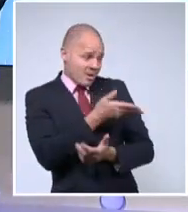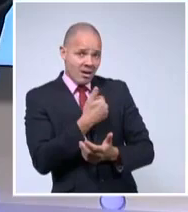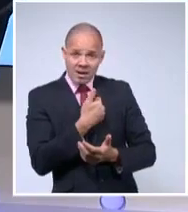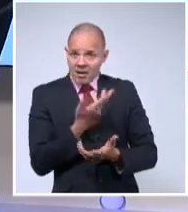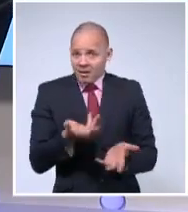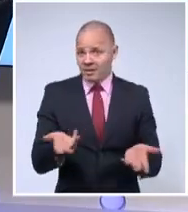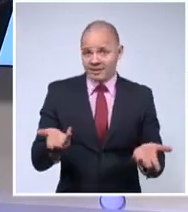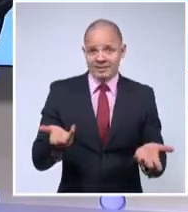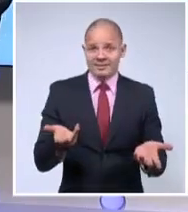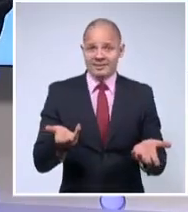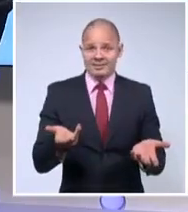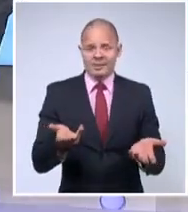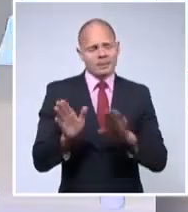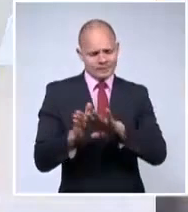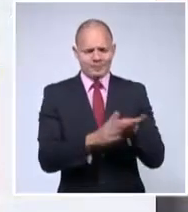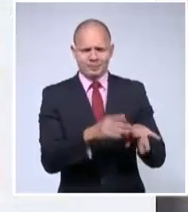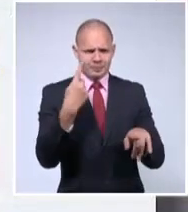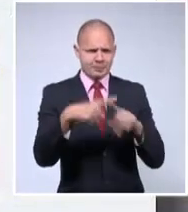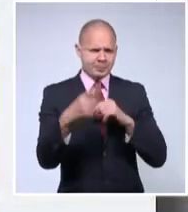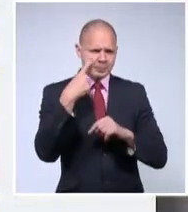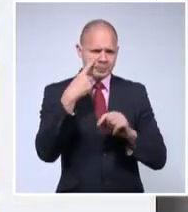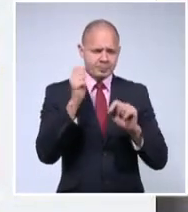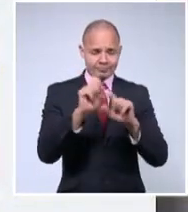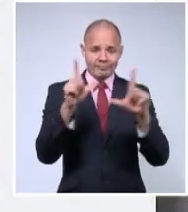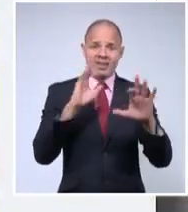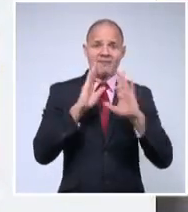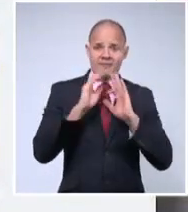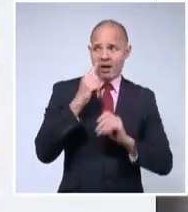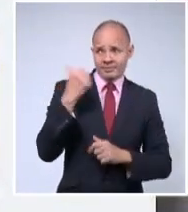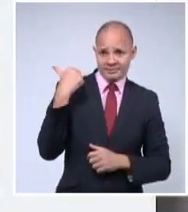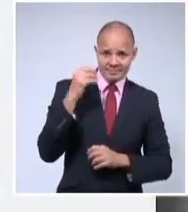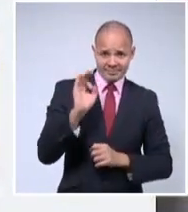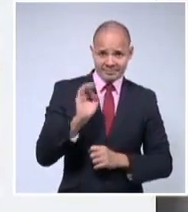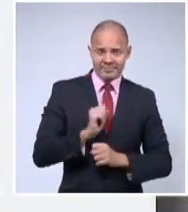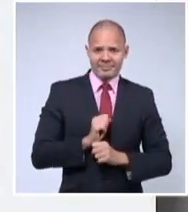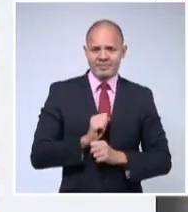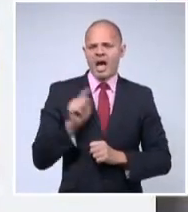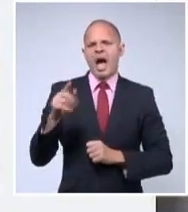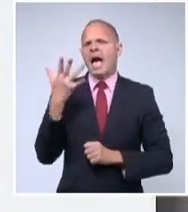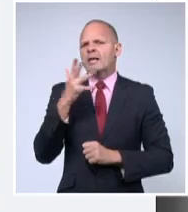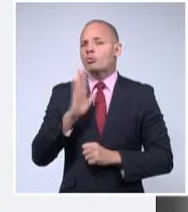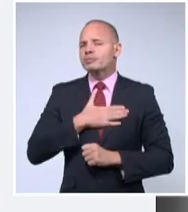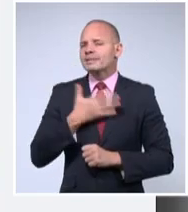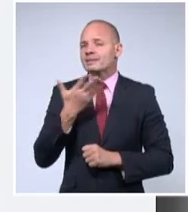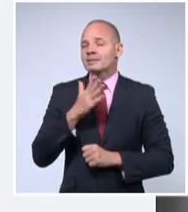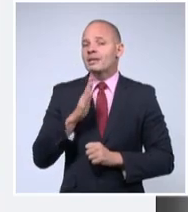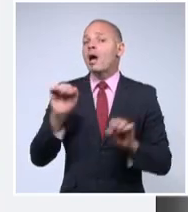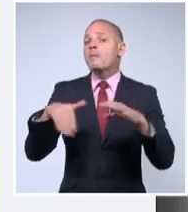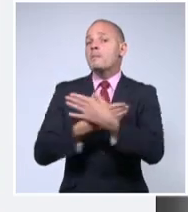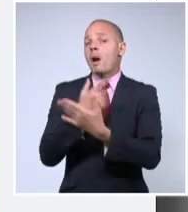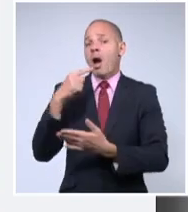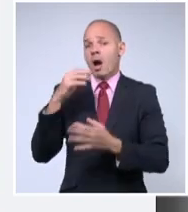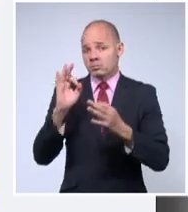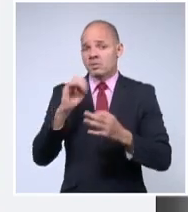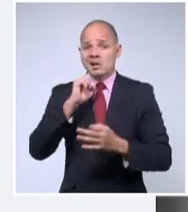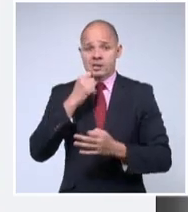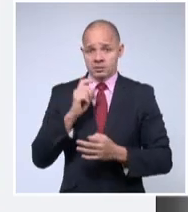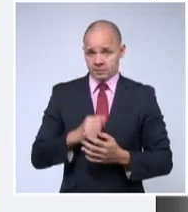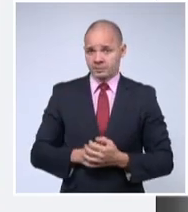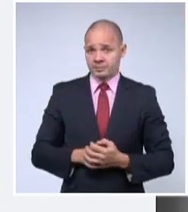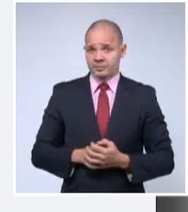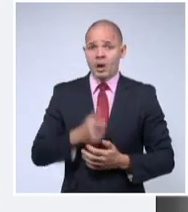a la propia página de Facebook. Ahí la tenemos, de la Embajada de Estados Unidos en Cuba. Bueno, pues la encargada